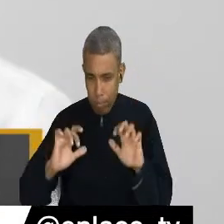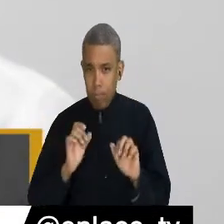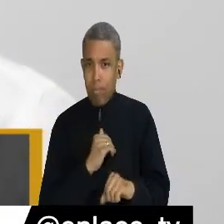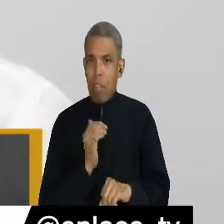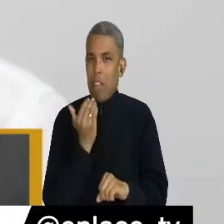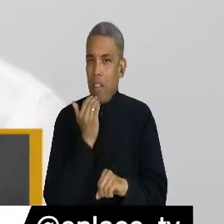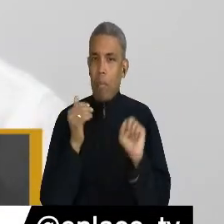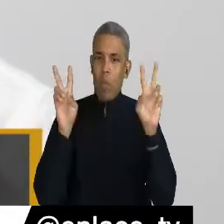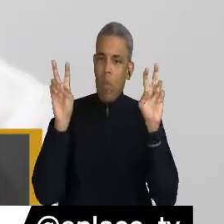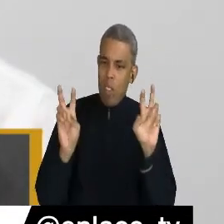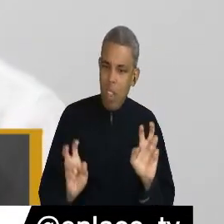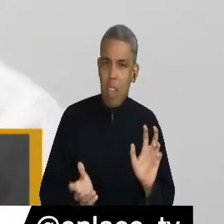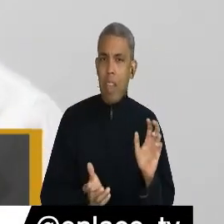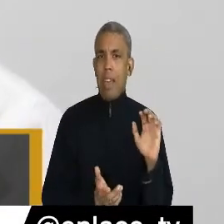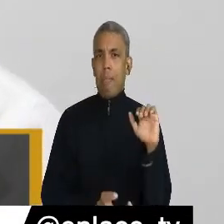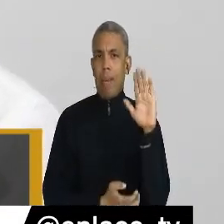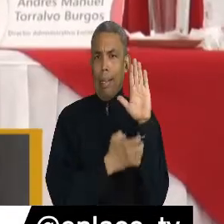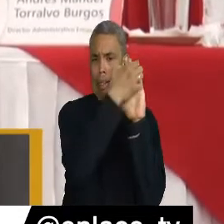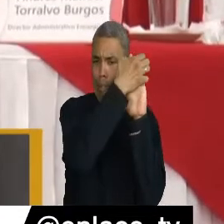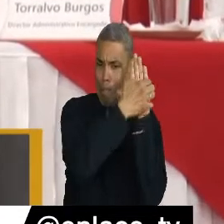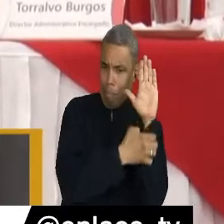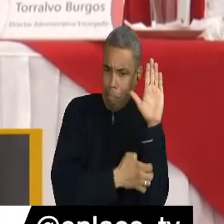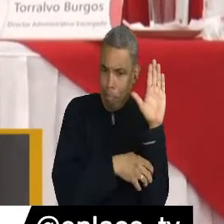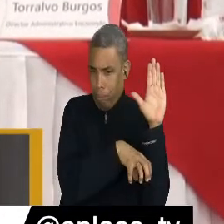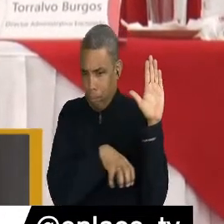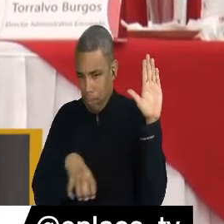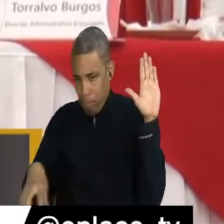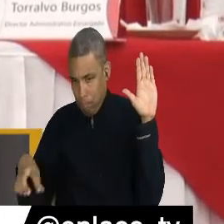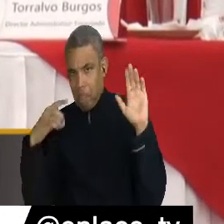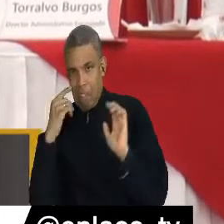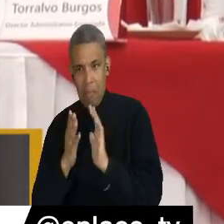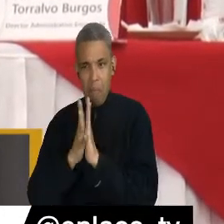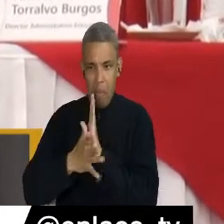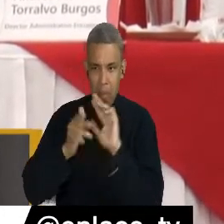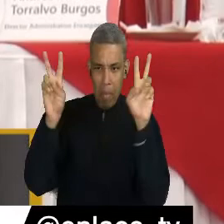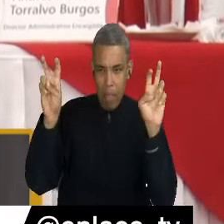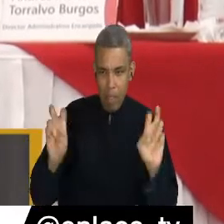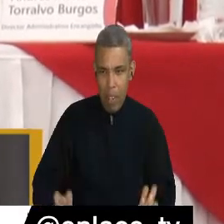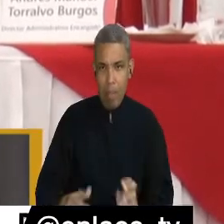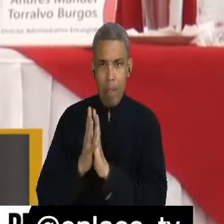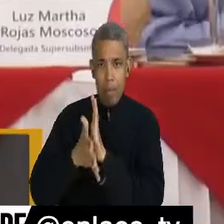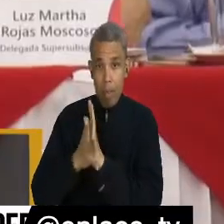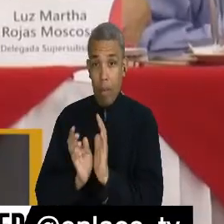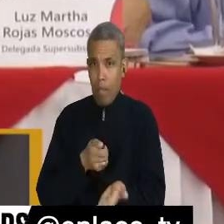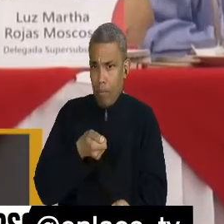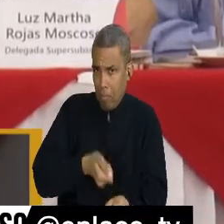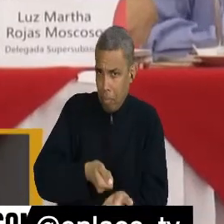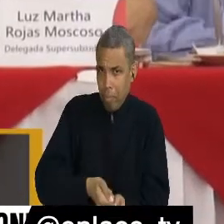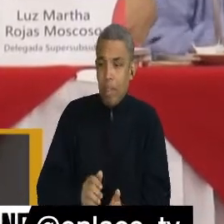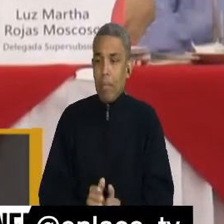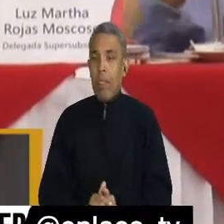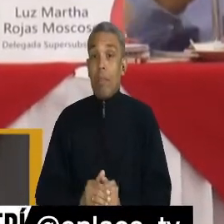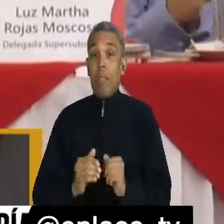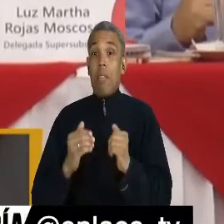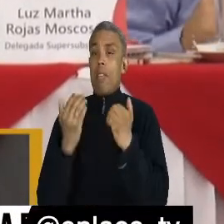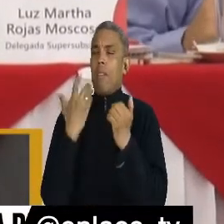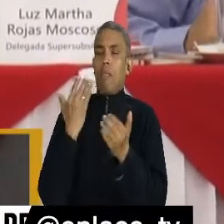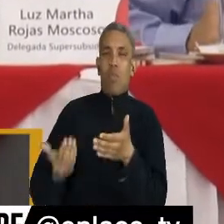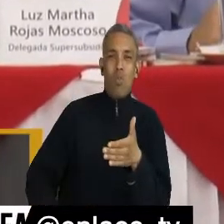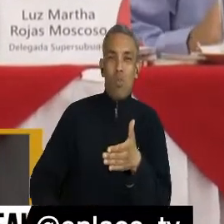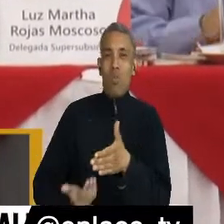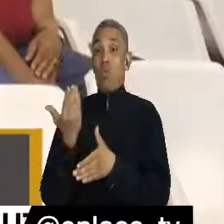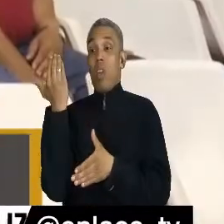día, hubo una representación importante de empresas, se eligió el